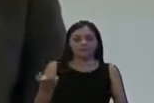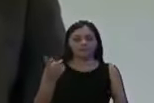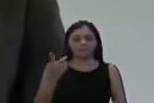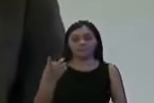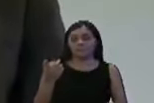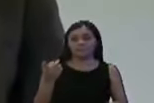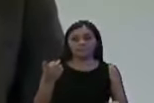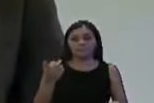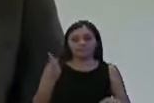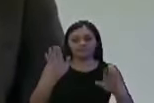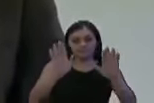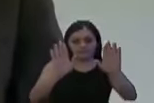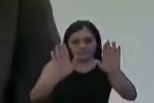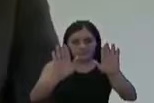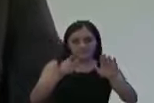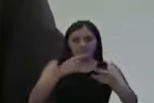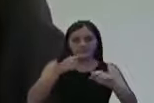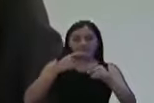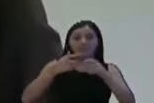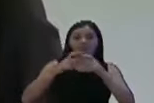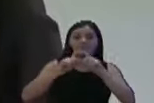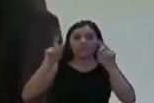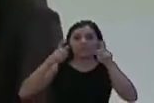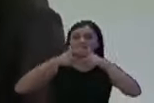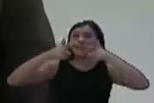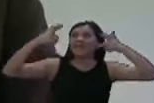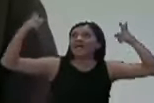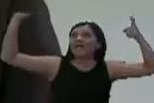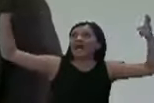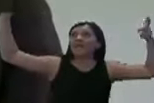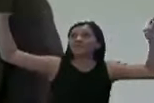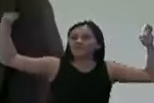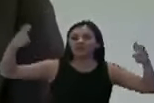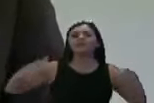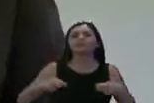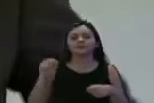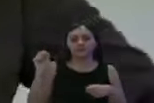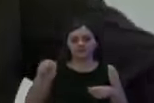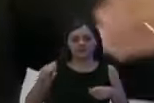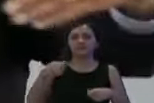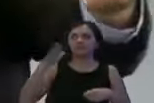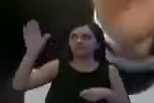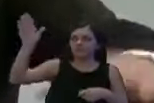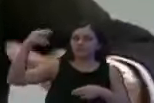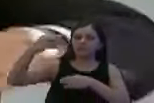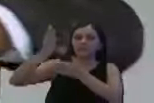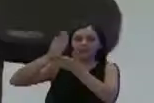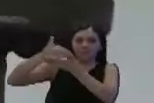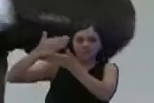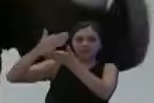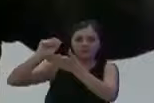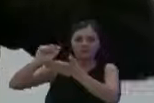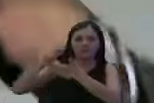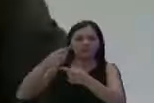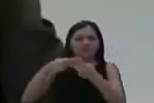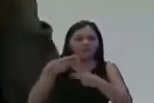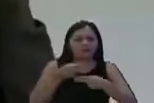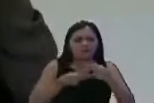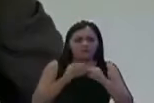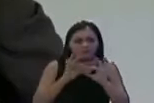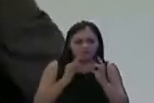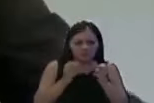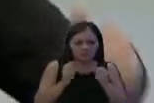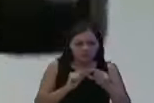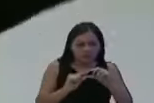no estoy de acuerd con las empresas familiares cuando son las grandes empresas capitalistas pero no El pequeño negocio familiar que es base de